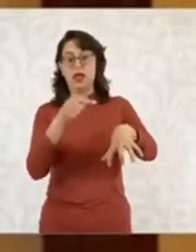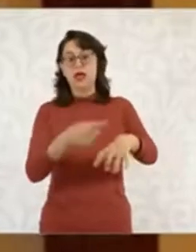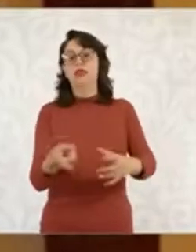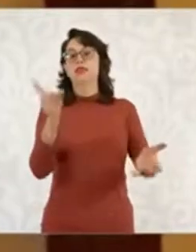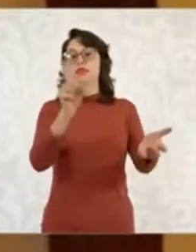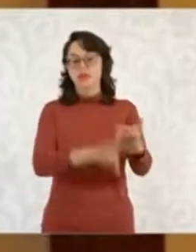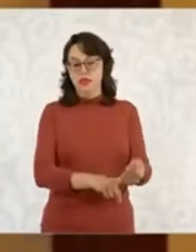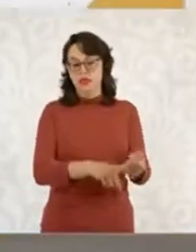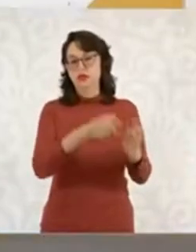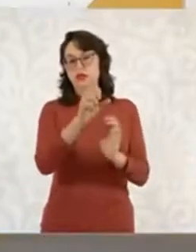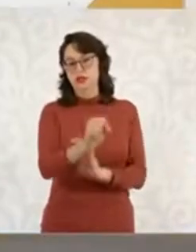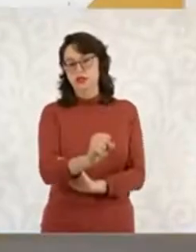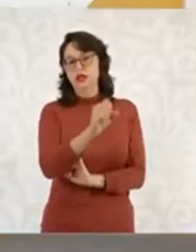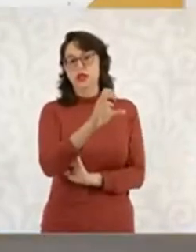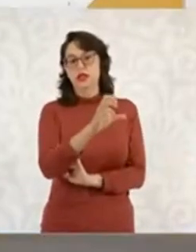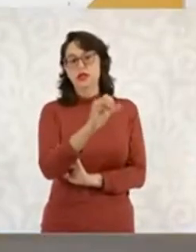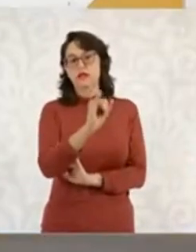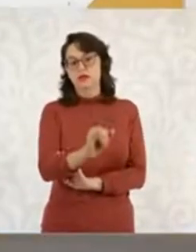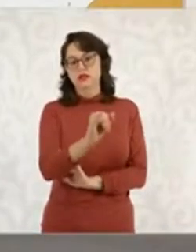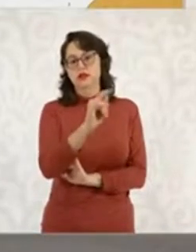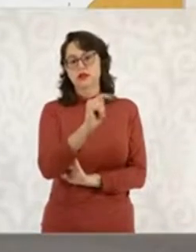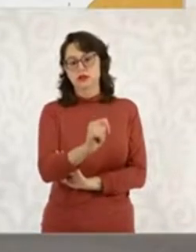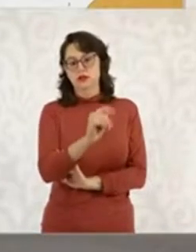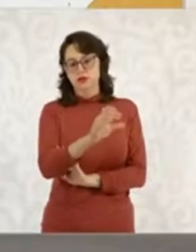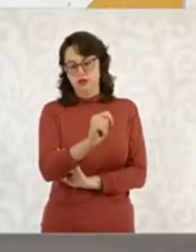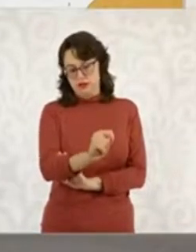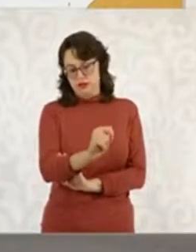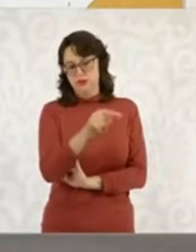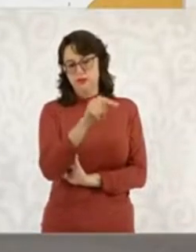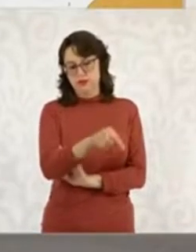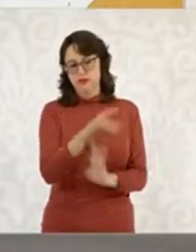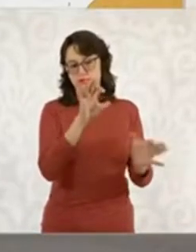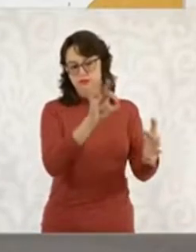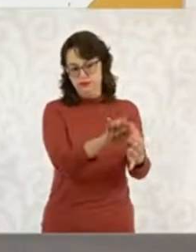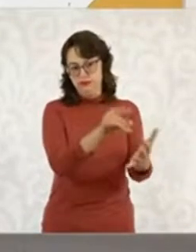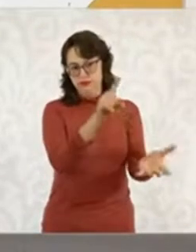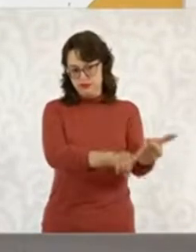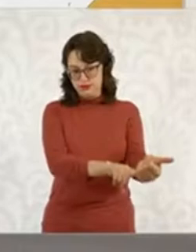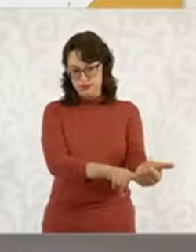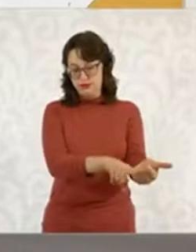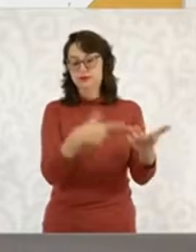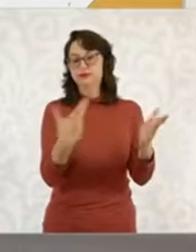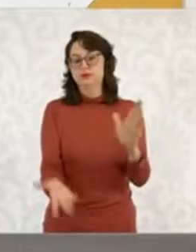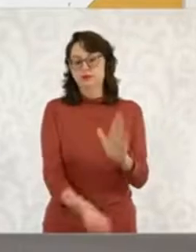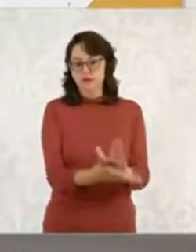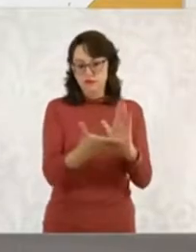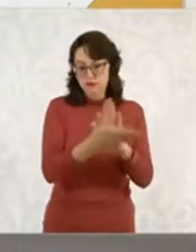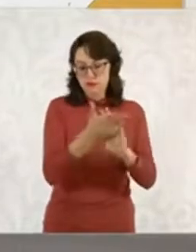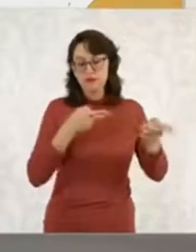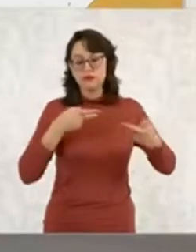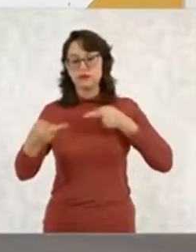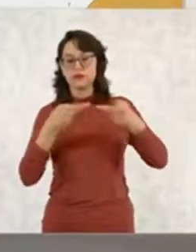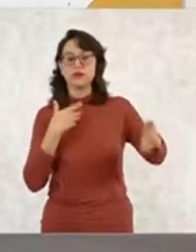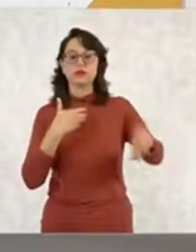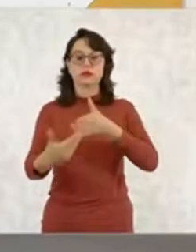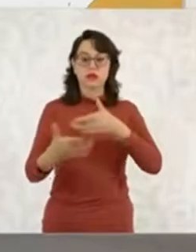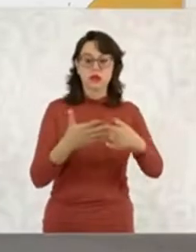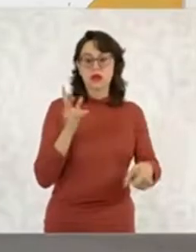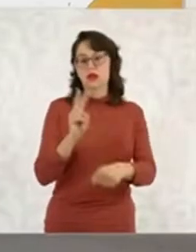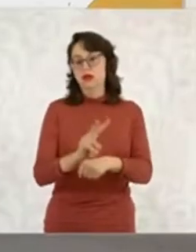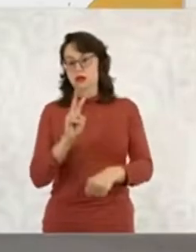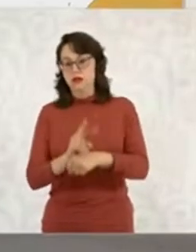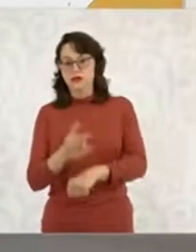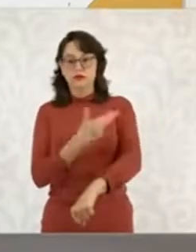Infraestructura, Comunicaciones y Transportes, que tiene funciones de planeación, construcción, conservación, modernización, regulación,